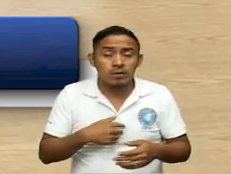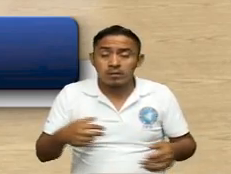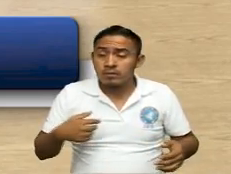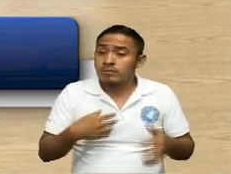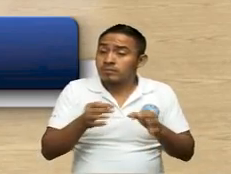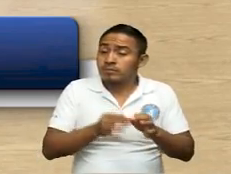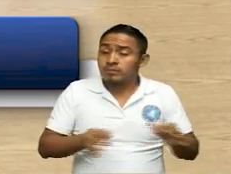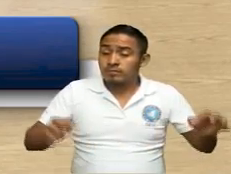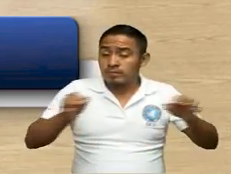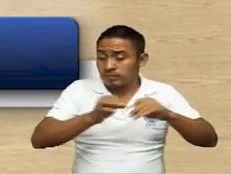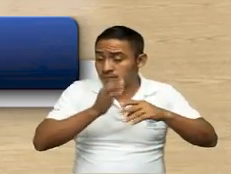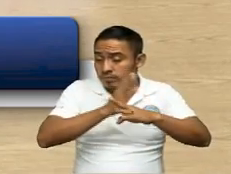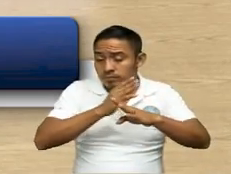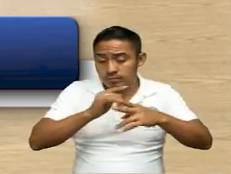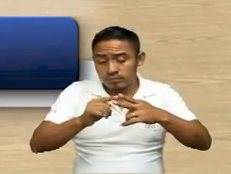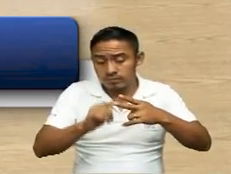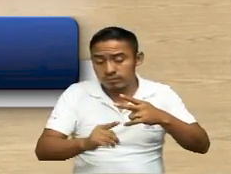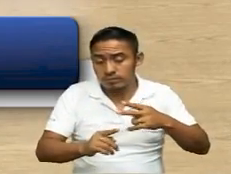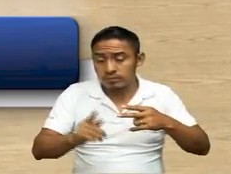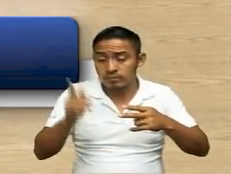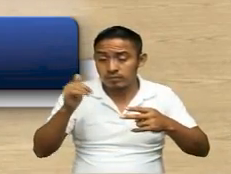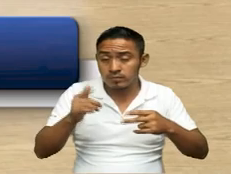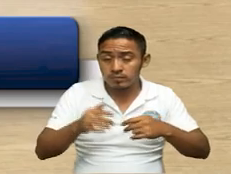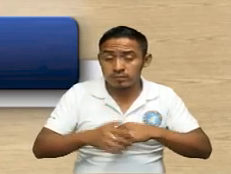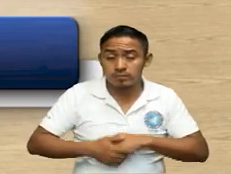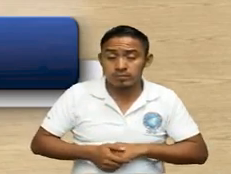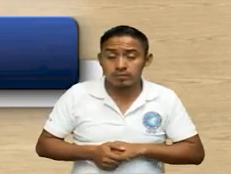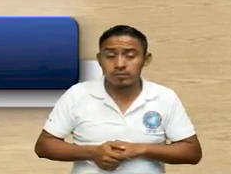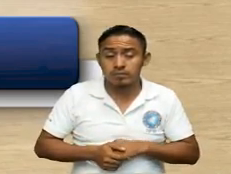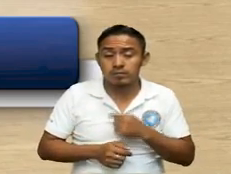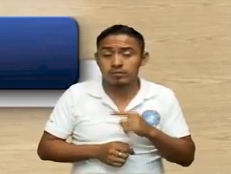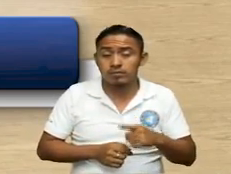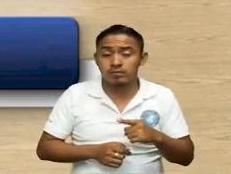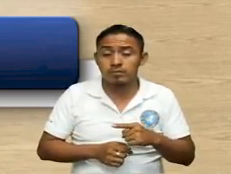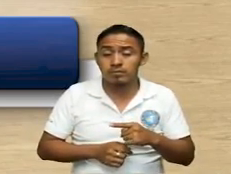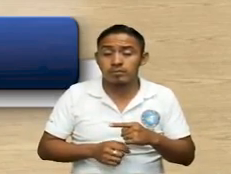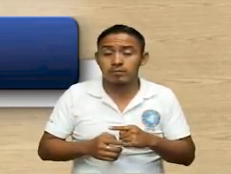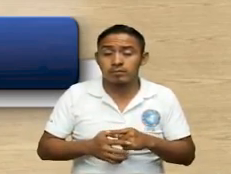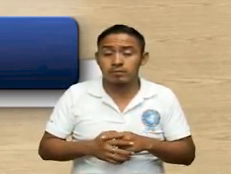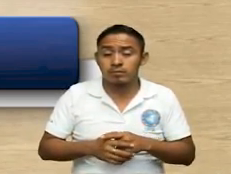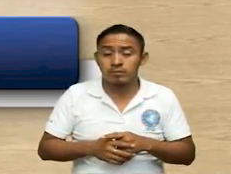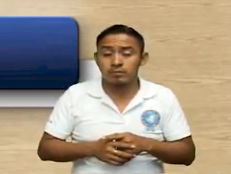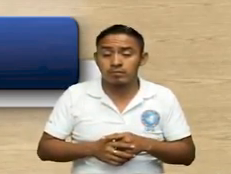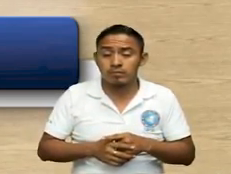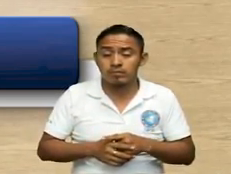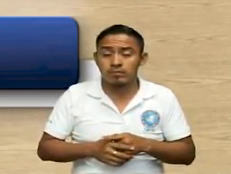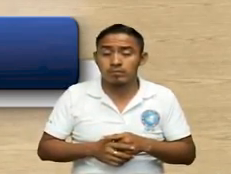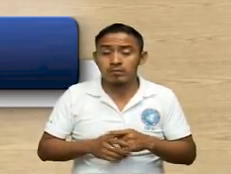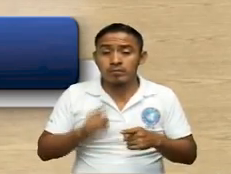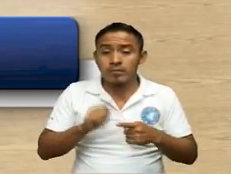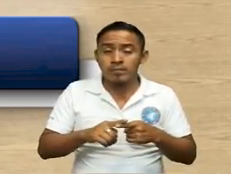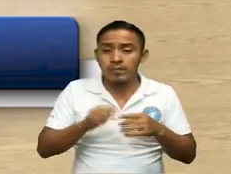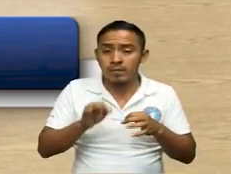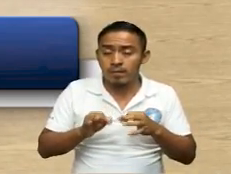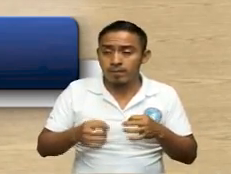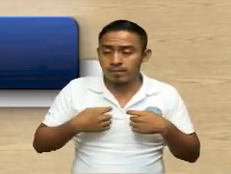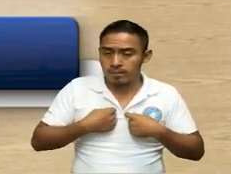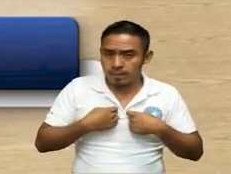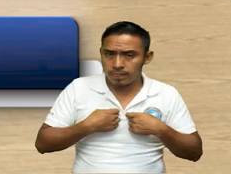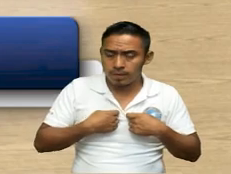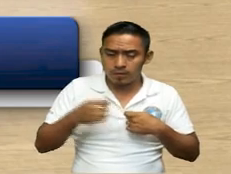la vulvovaginitis, que es frecuente, aquí viene muy frecuente eso? Uno, utilizar ropa de algodón principalmente, ¿ya? No utilizar ropa de